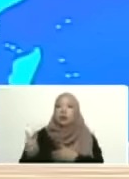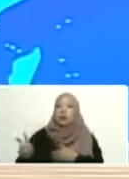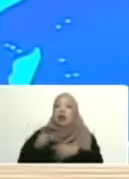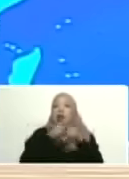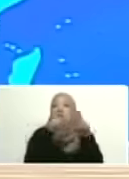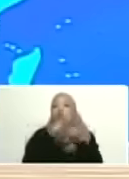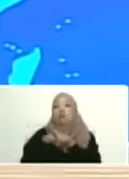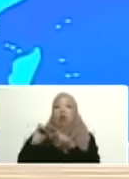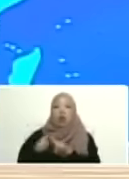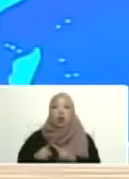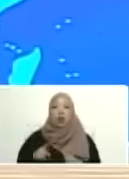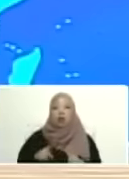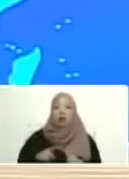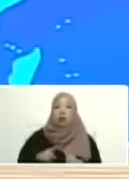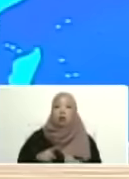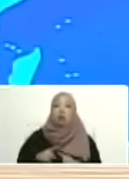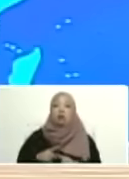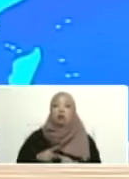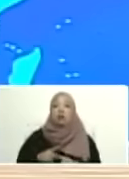multidimensional